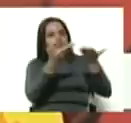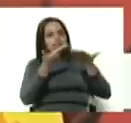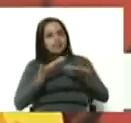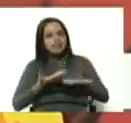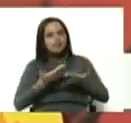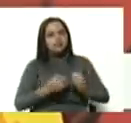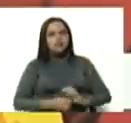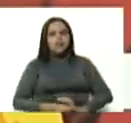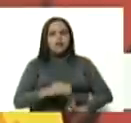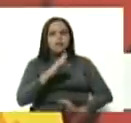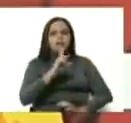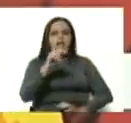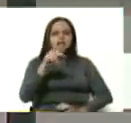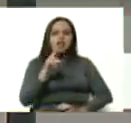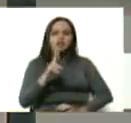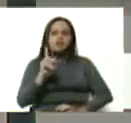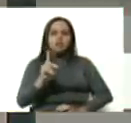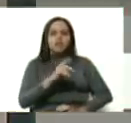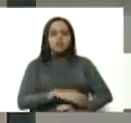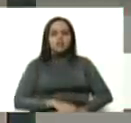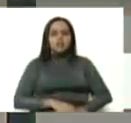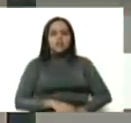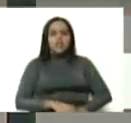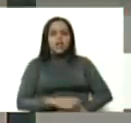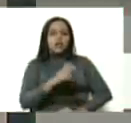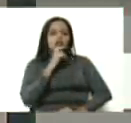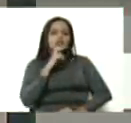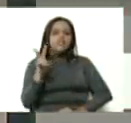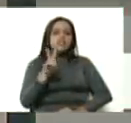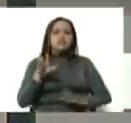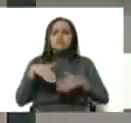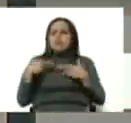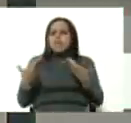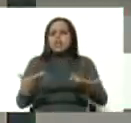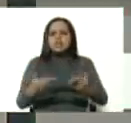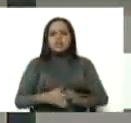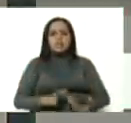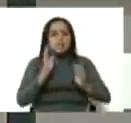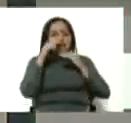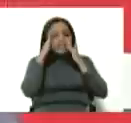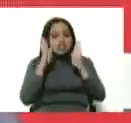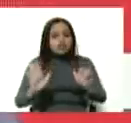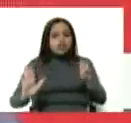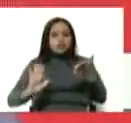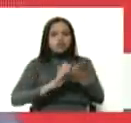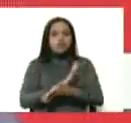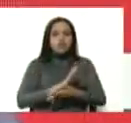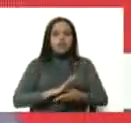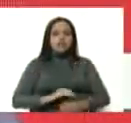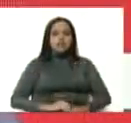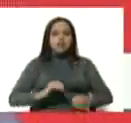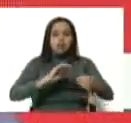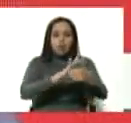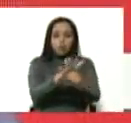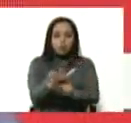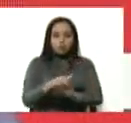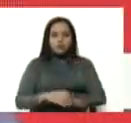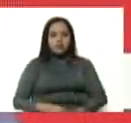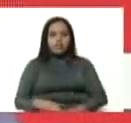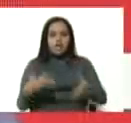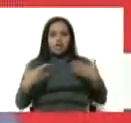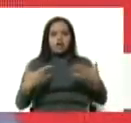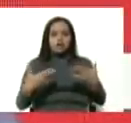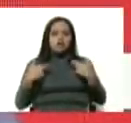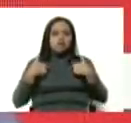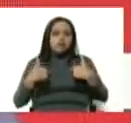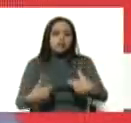PNUD el oro venezolano. ¿Para qué? Para atender la pandemia, para atender la urgencia